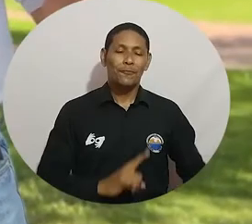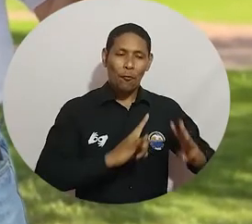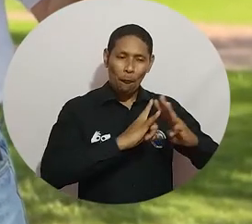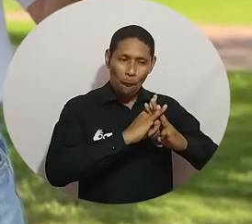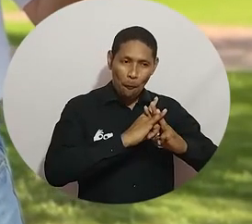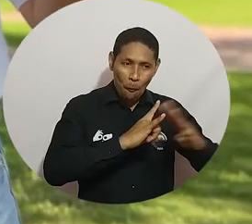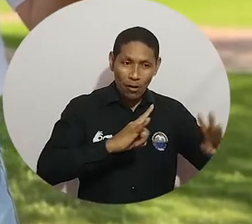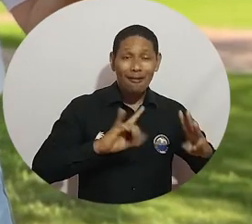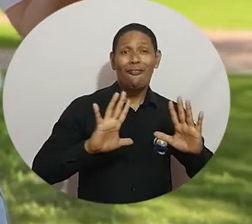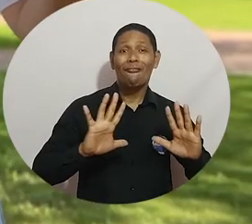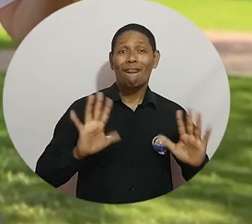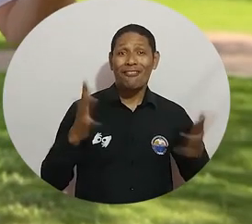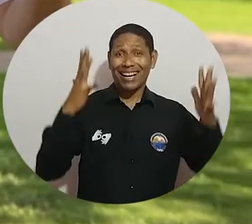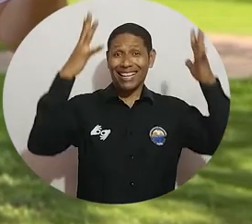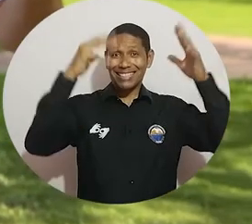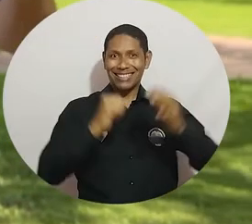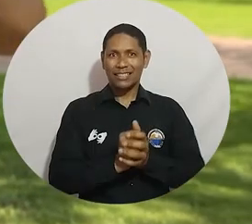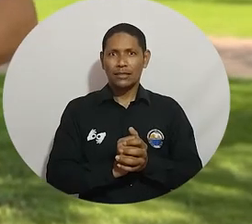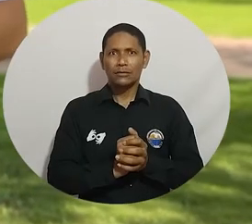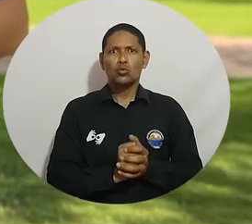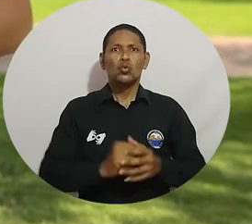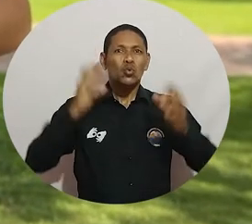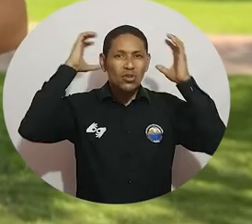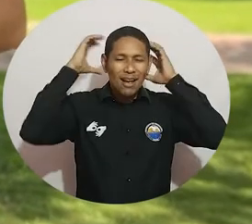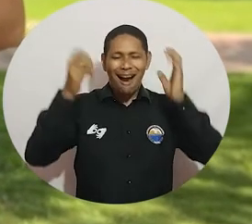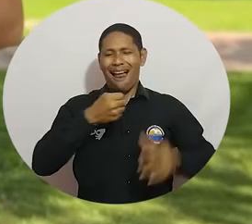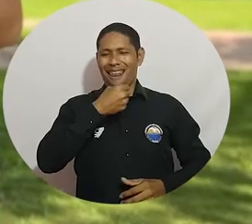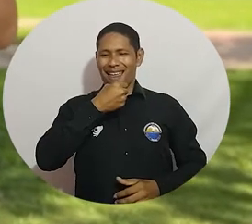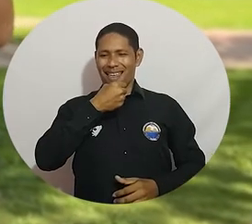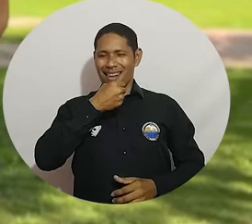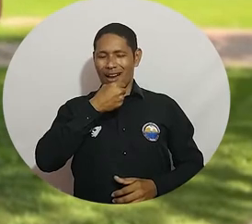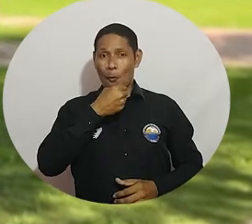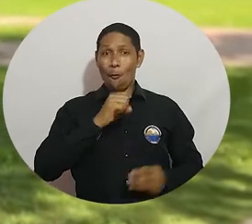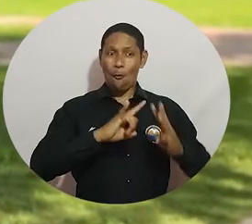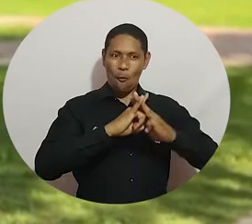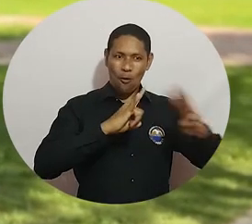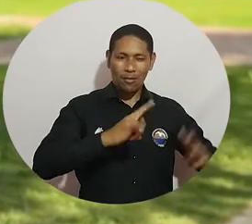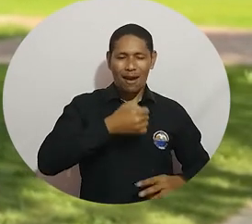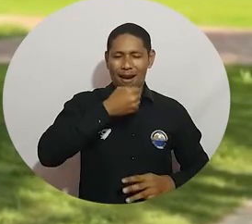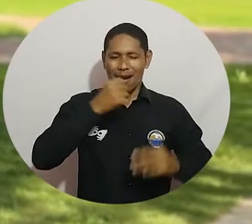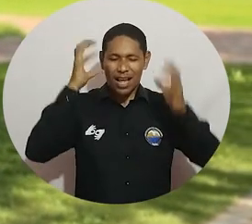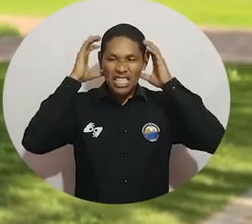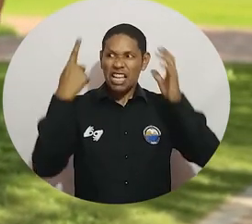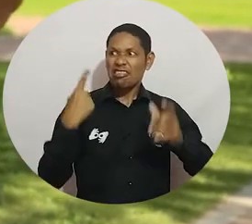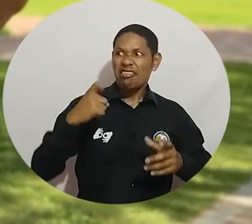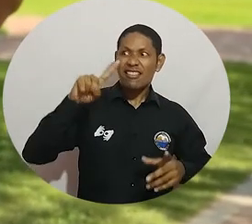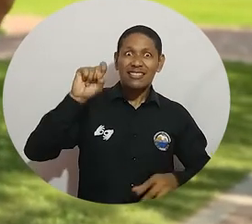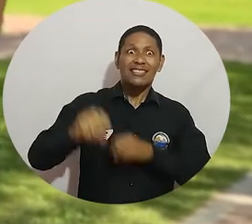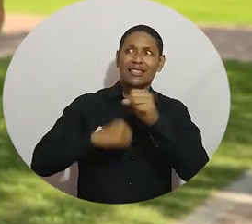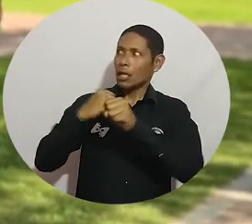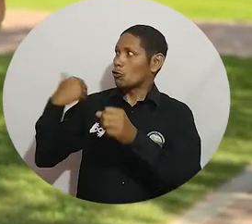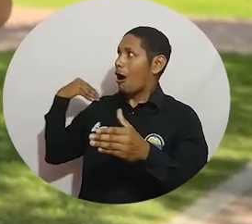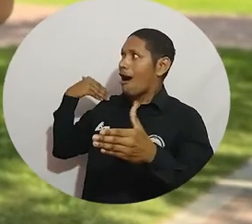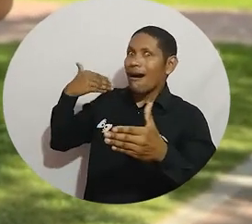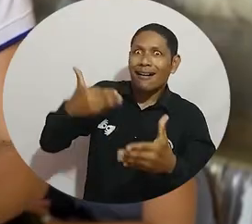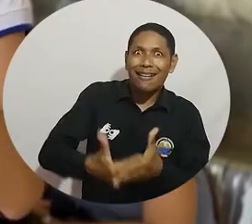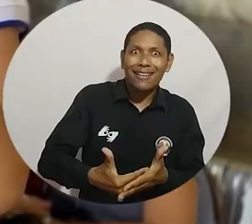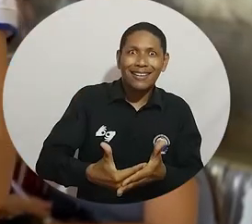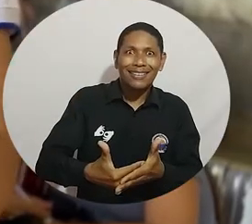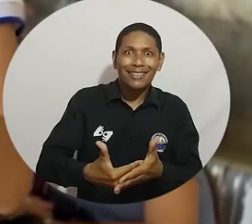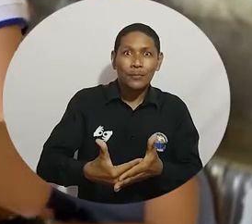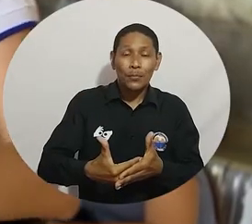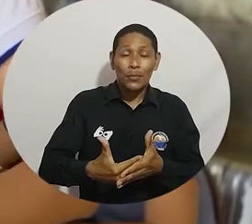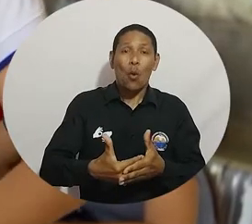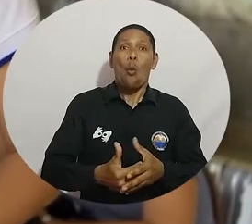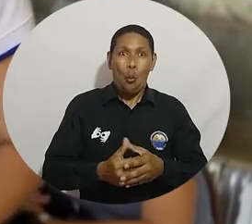La alma mater está de celebración, pues nuestra emisora cultural Uni Magdalena Radio cumplió 16 años al aire. A